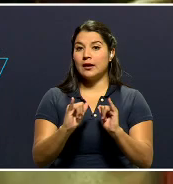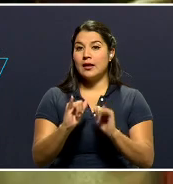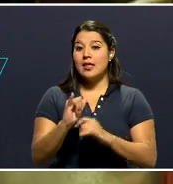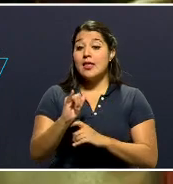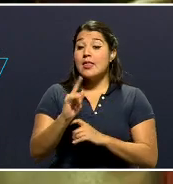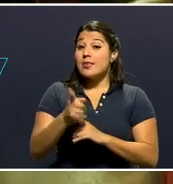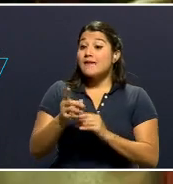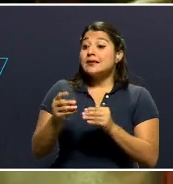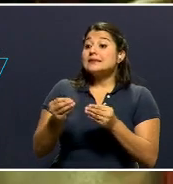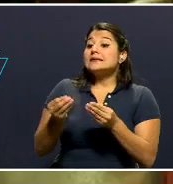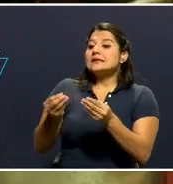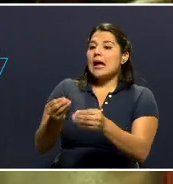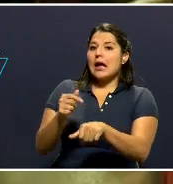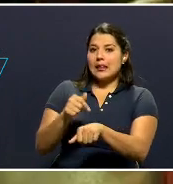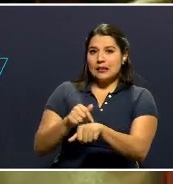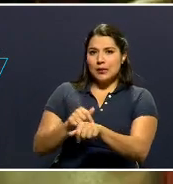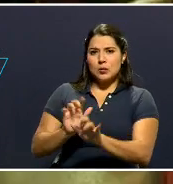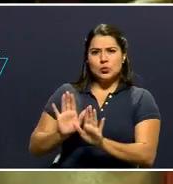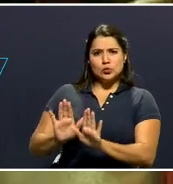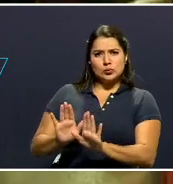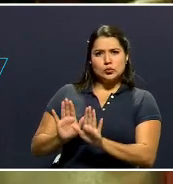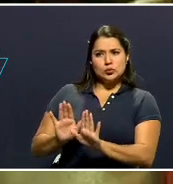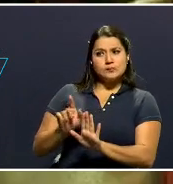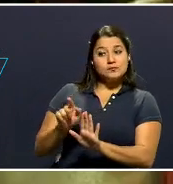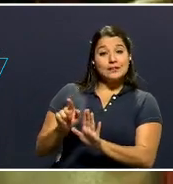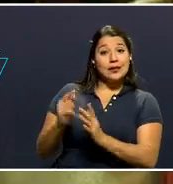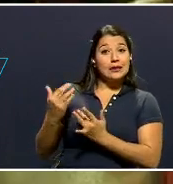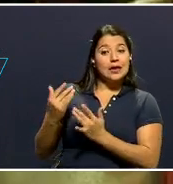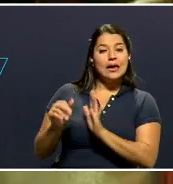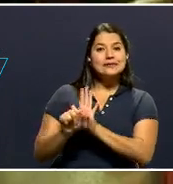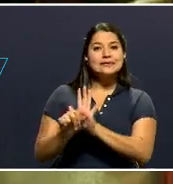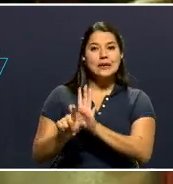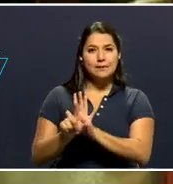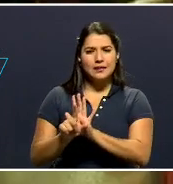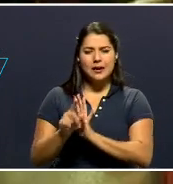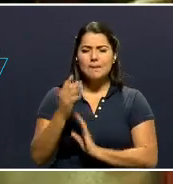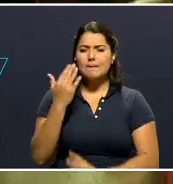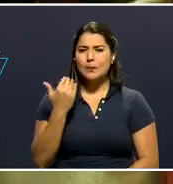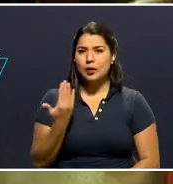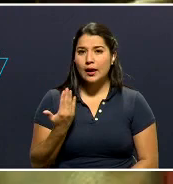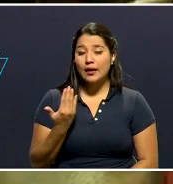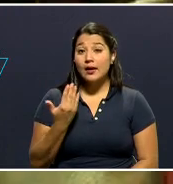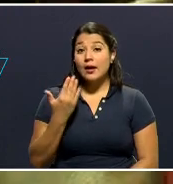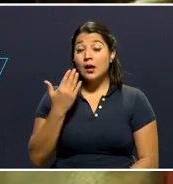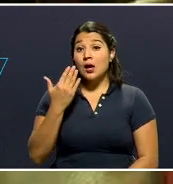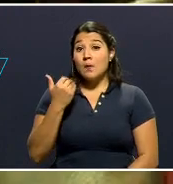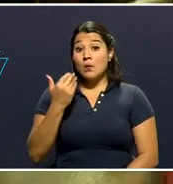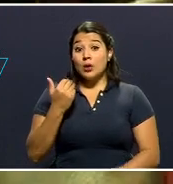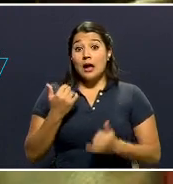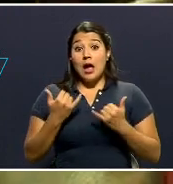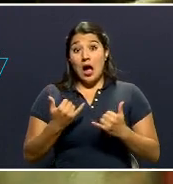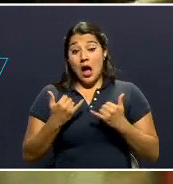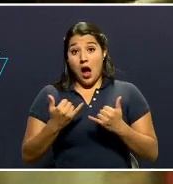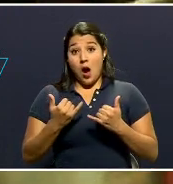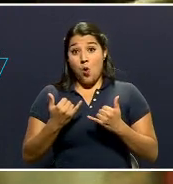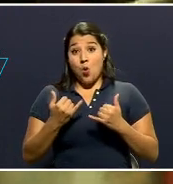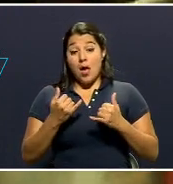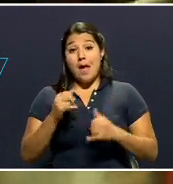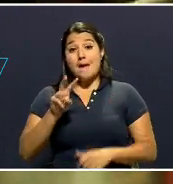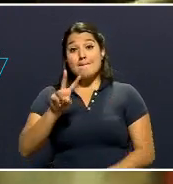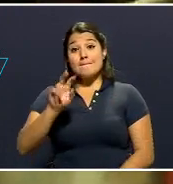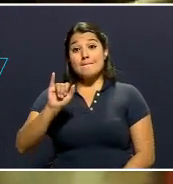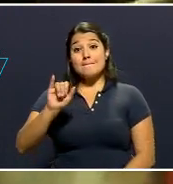un tiempo prudencial a la Asamblea Legislativa, porque el retiro de don